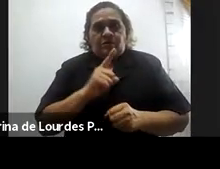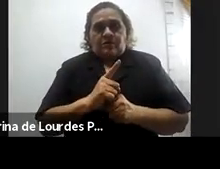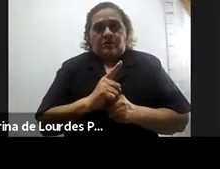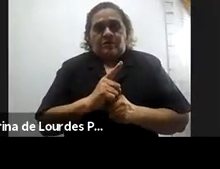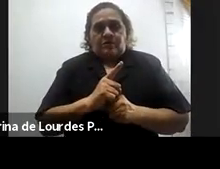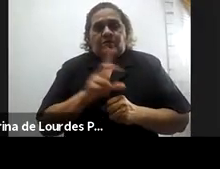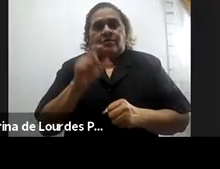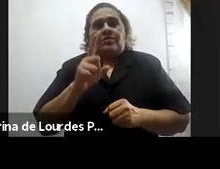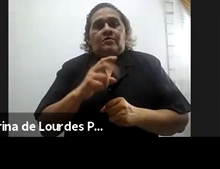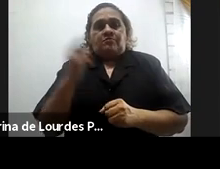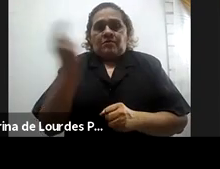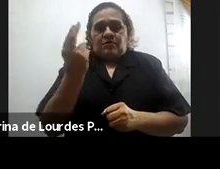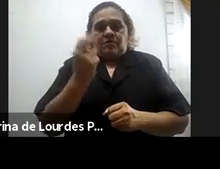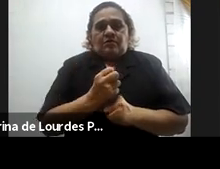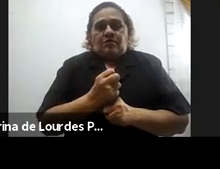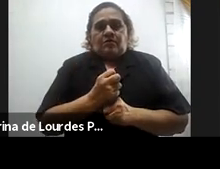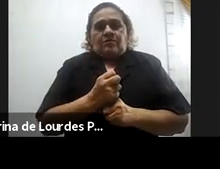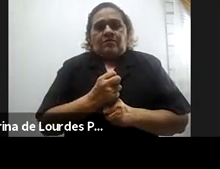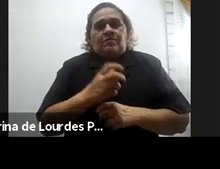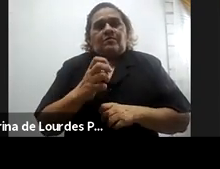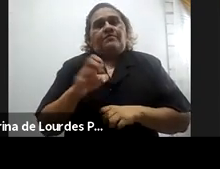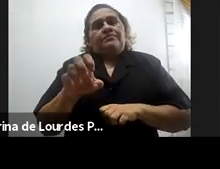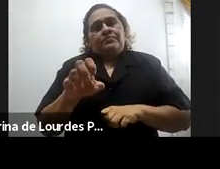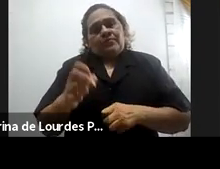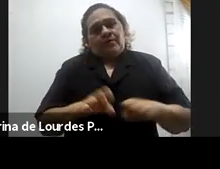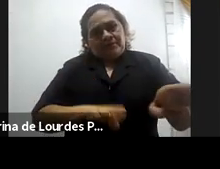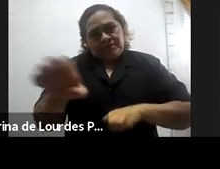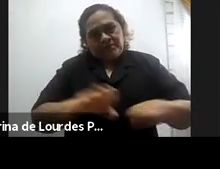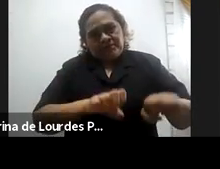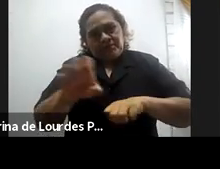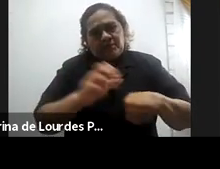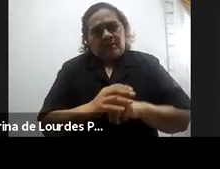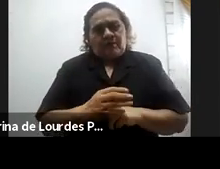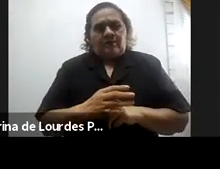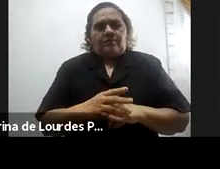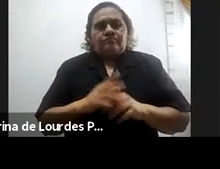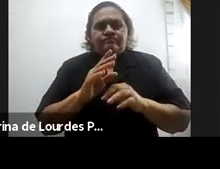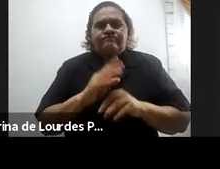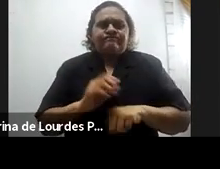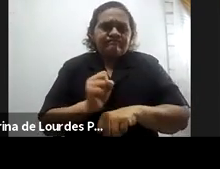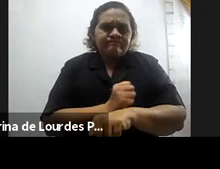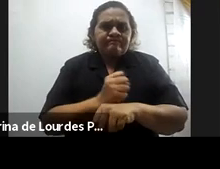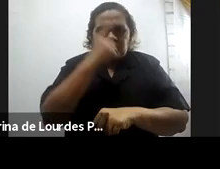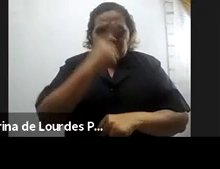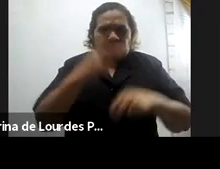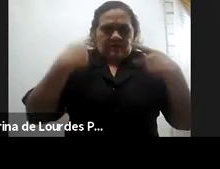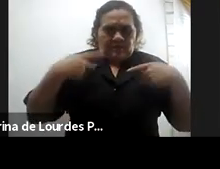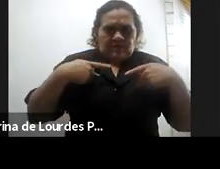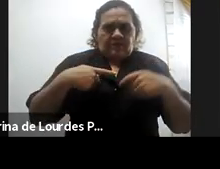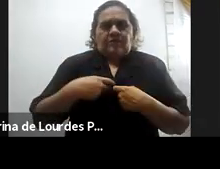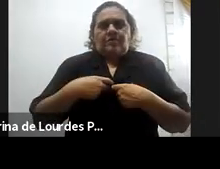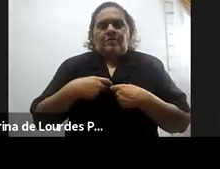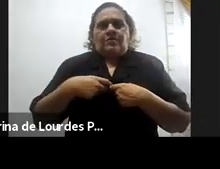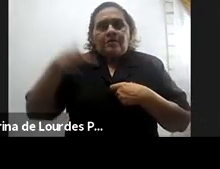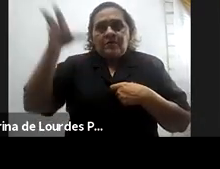prevenidas. Se requiere un entrenamiento relativamente sencillo para los pacientes para que ellos aprendan a